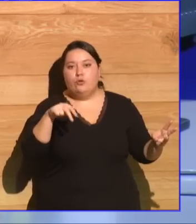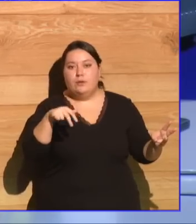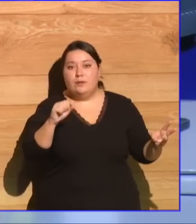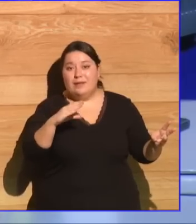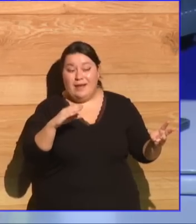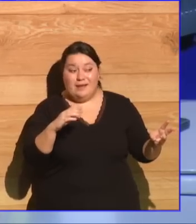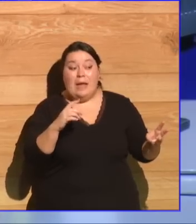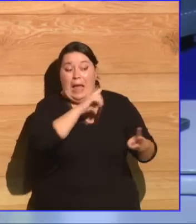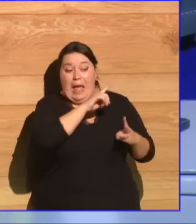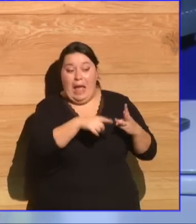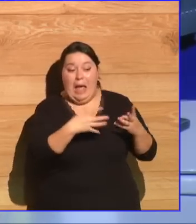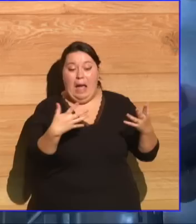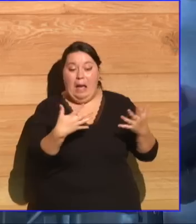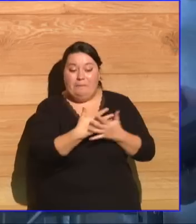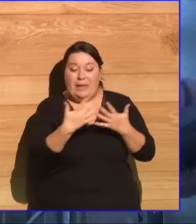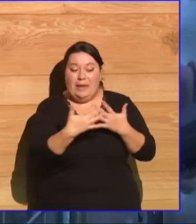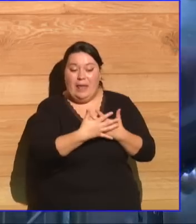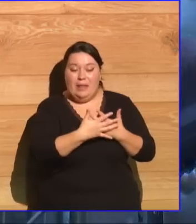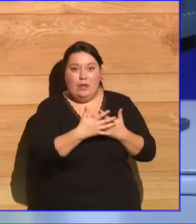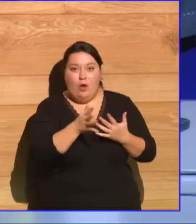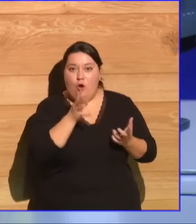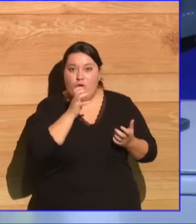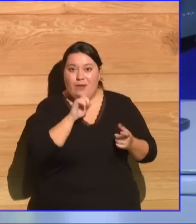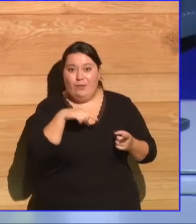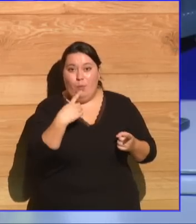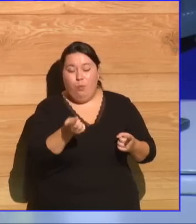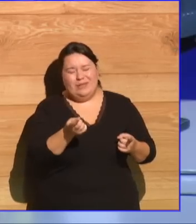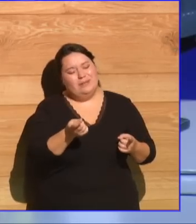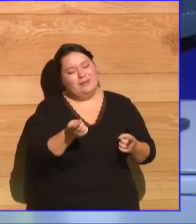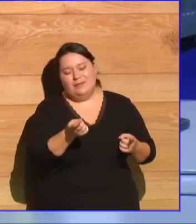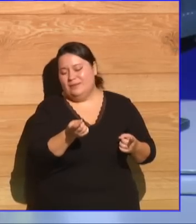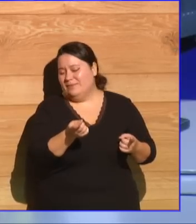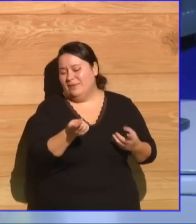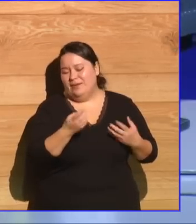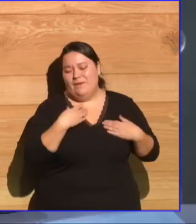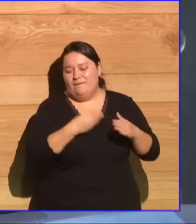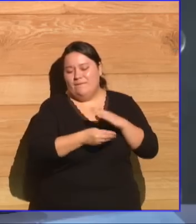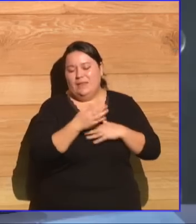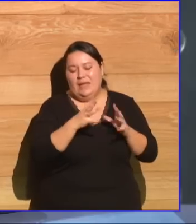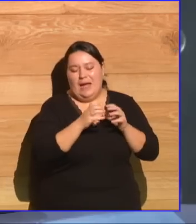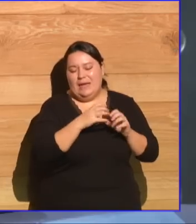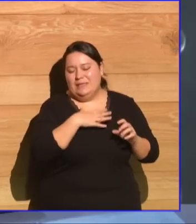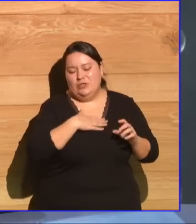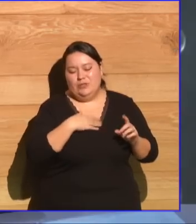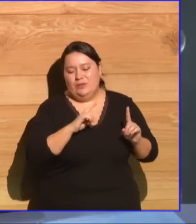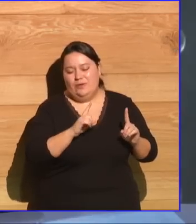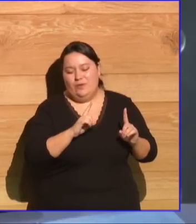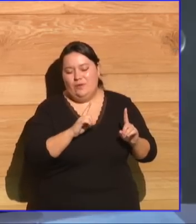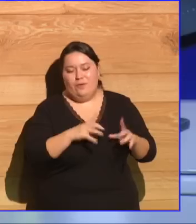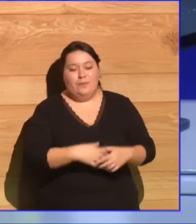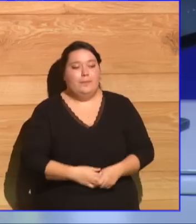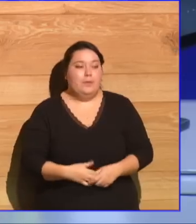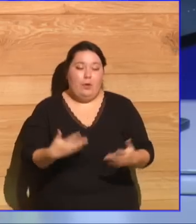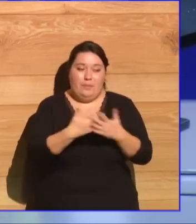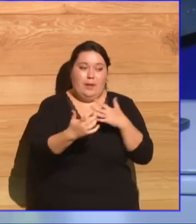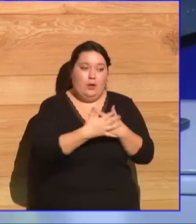es maldísimo con el alcohol. Y Cointreau también. Te va a dar un palo que vas a desear no haber El problema nacido, es el ¿eh? chocolate. Eso es que mezclar alcohol, vale, pero te